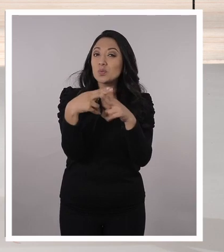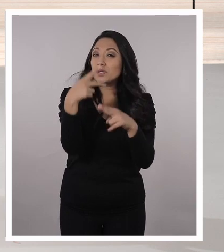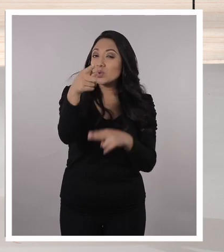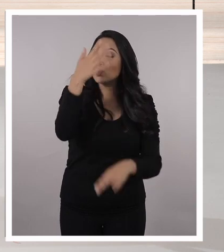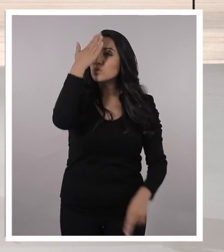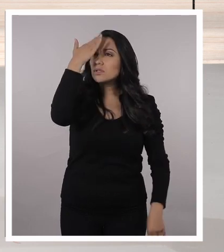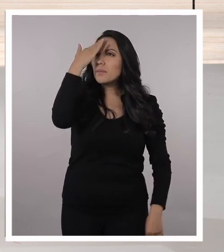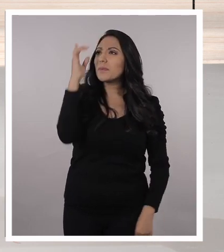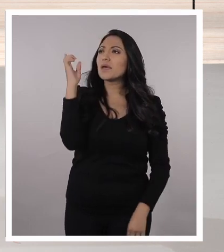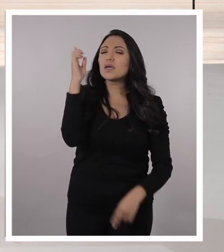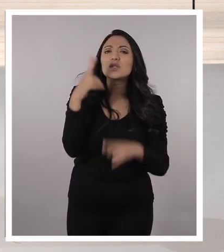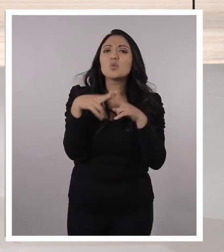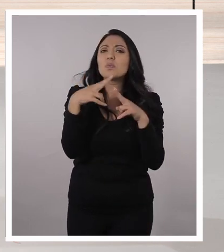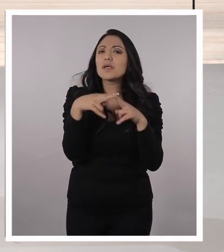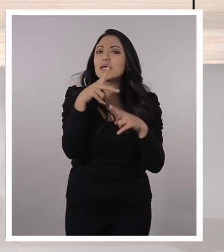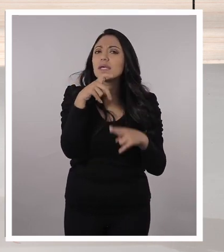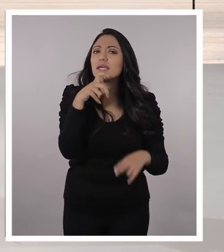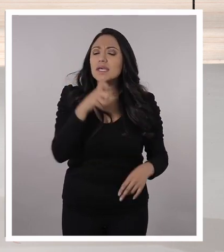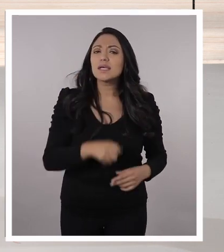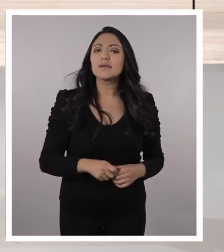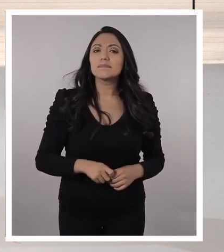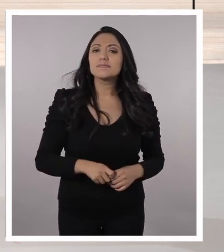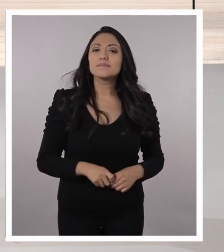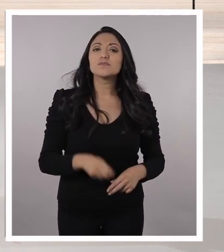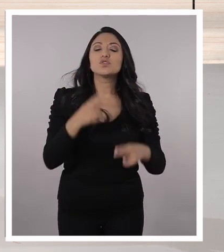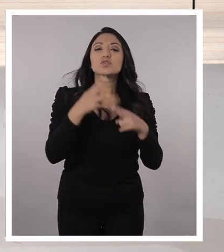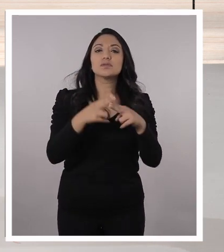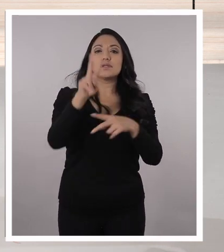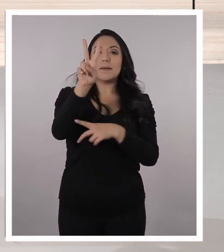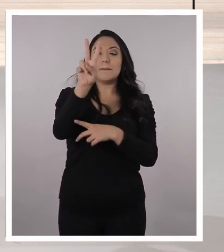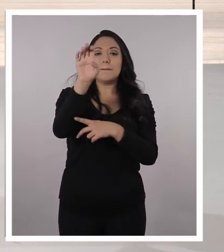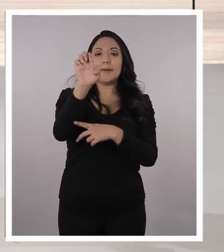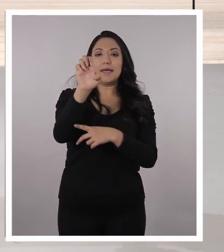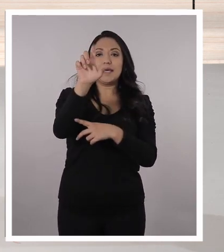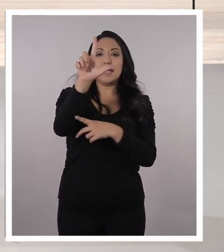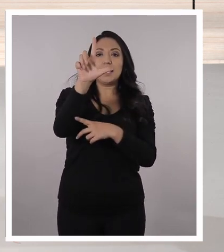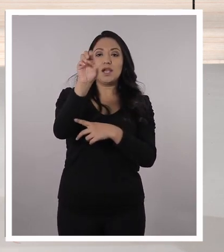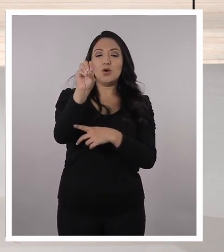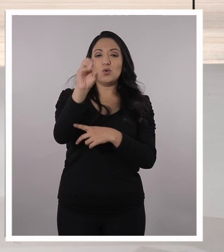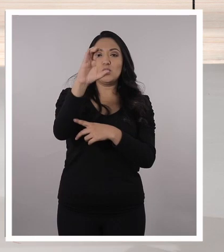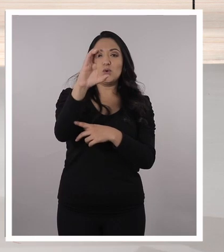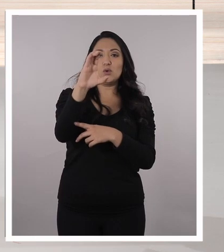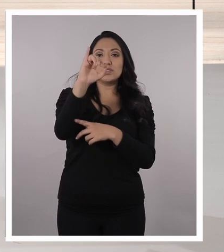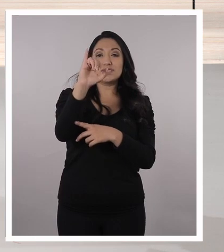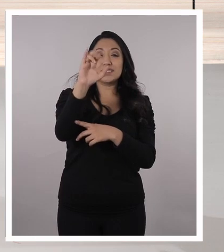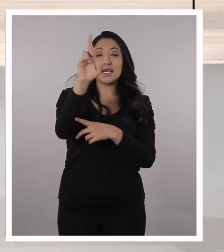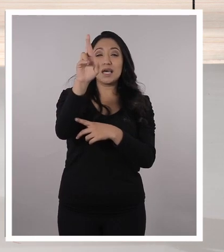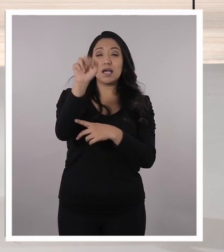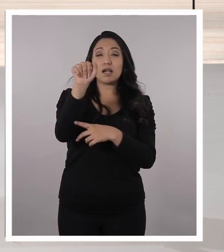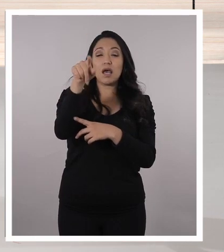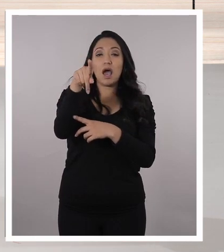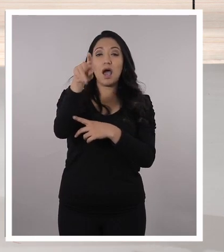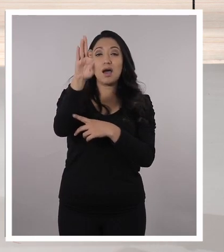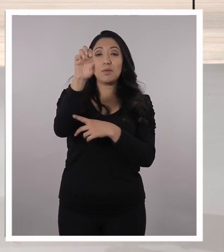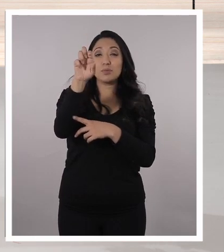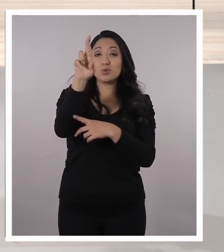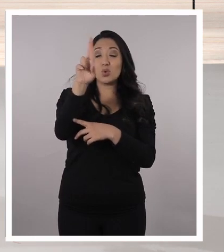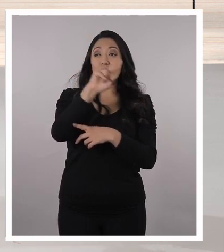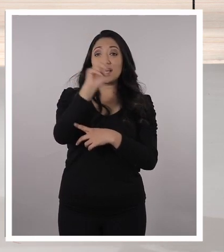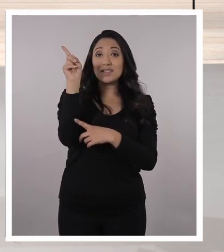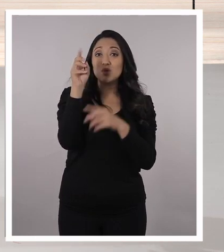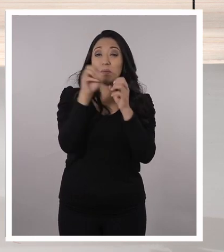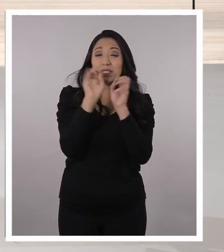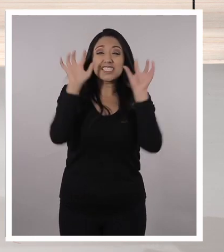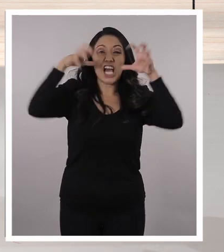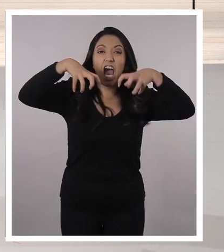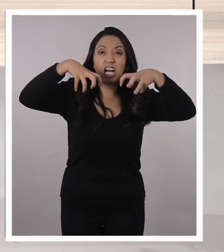sabes de qué animal se trata? ¿No? Este es un velociraptor. Y una de las características que nos llamó justo la